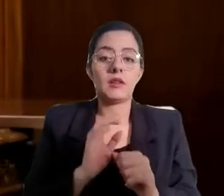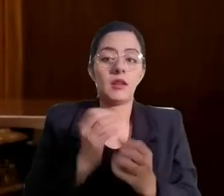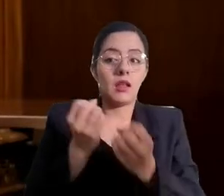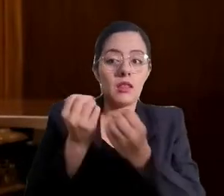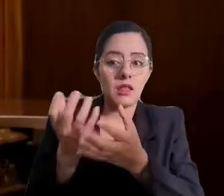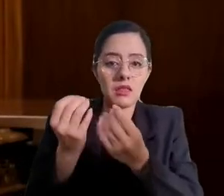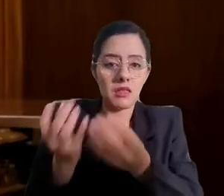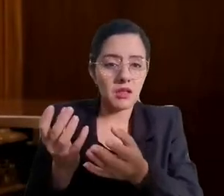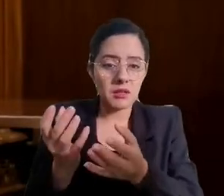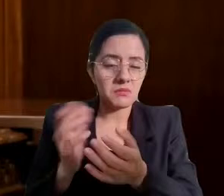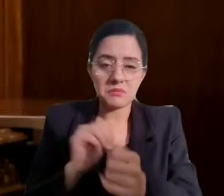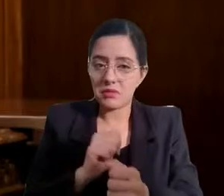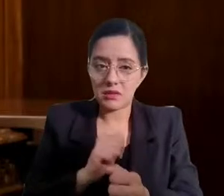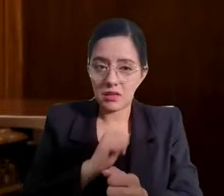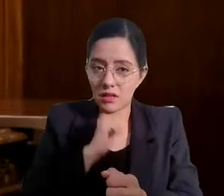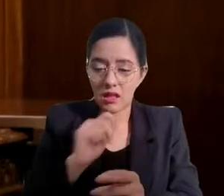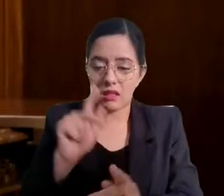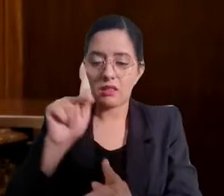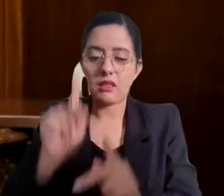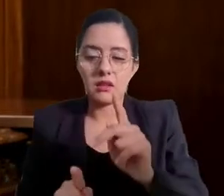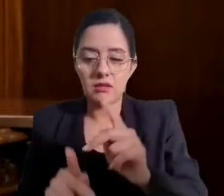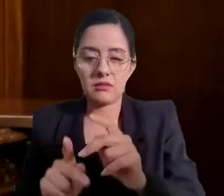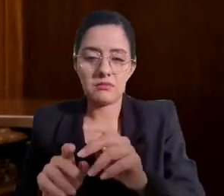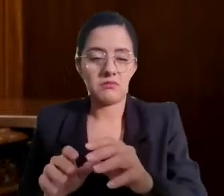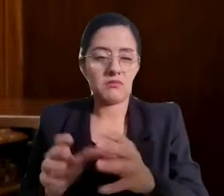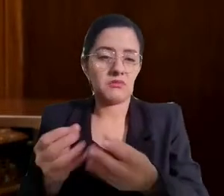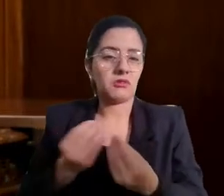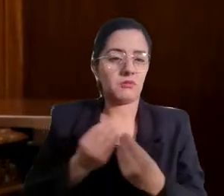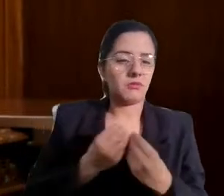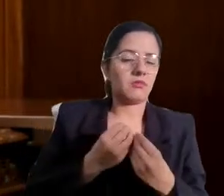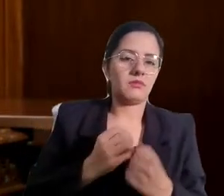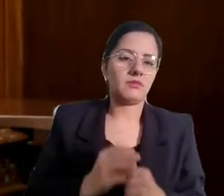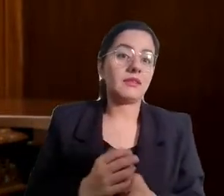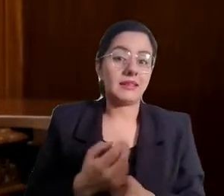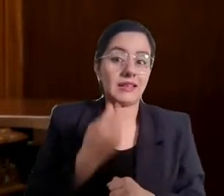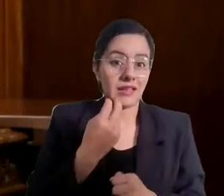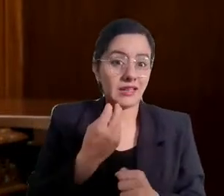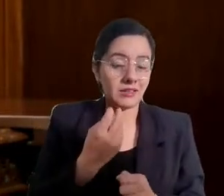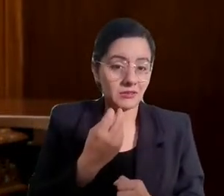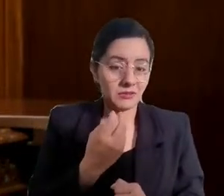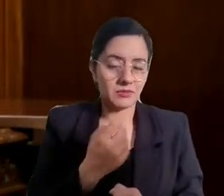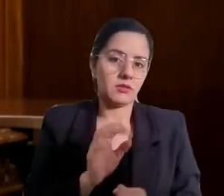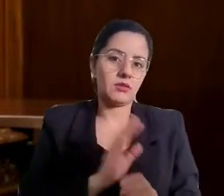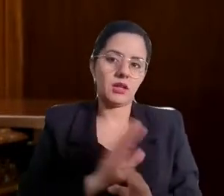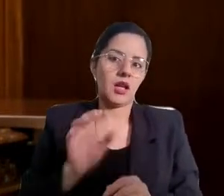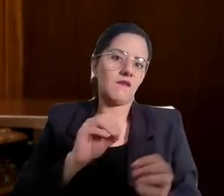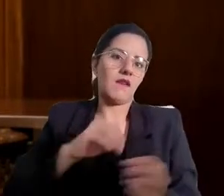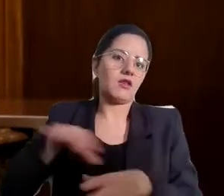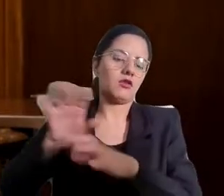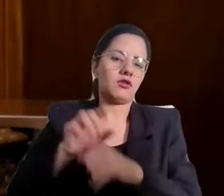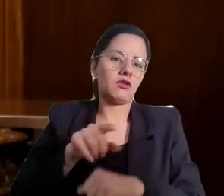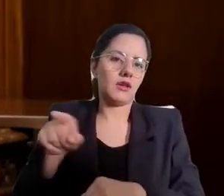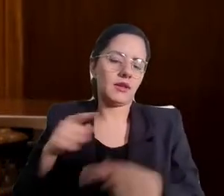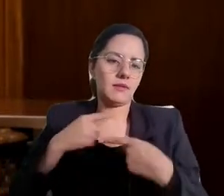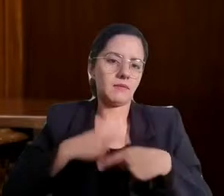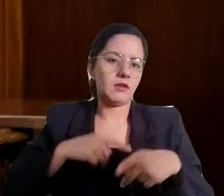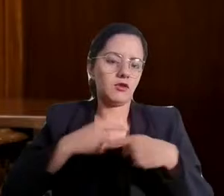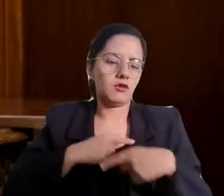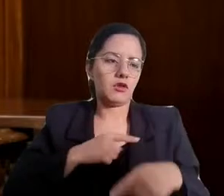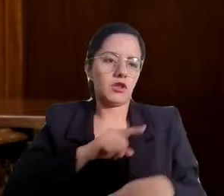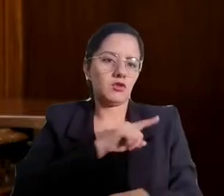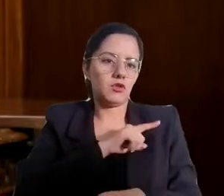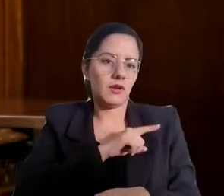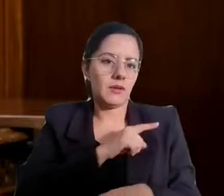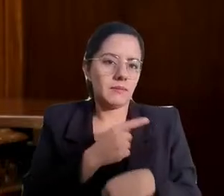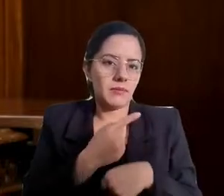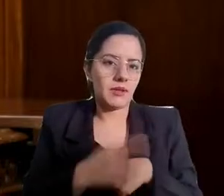reciprocidad, en el cual los ciudadanos y la atención hacia las personas con discapacidad y adultos mayores se